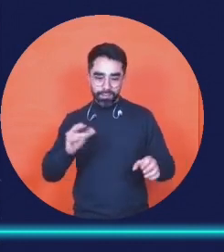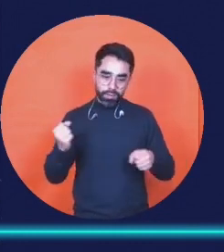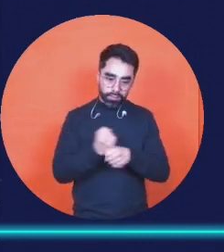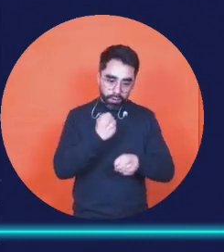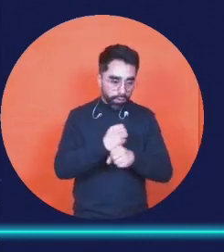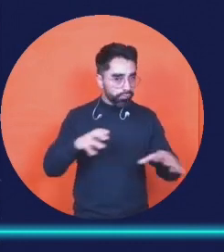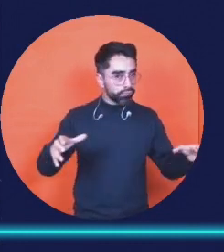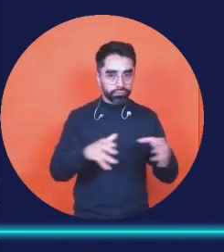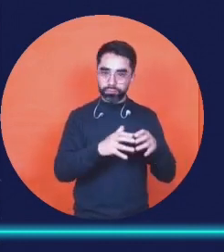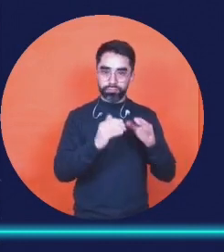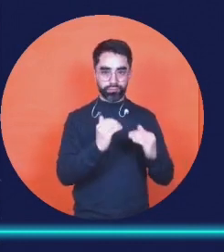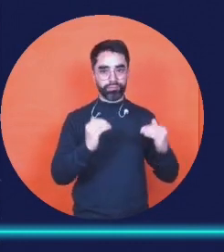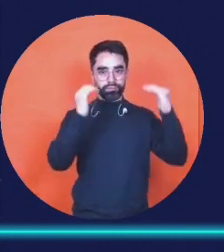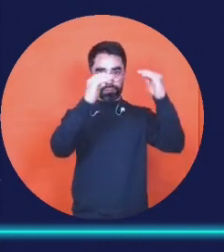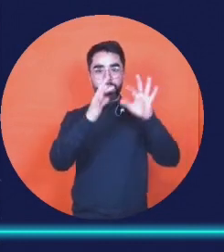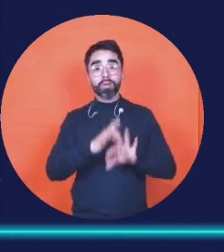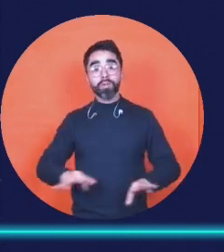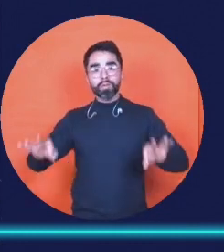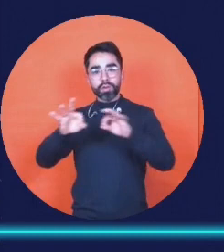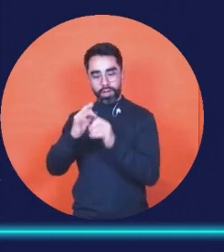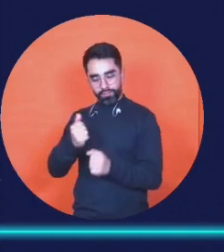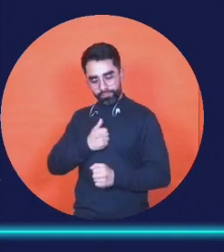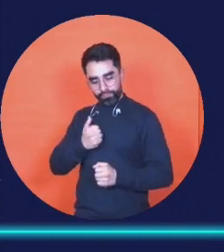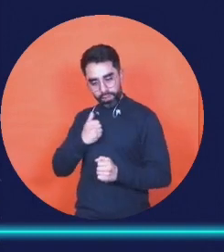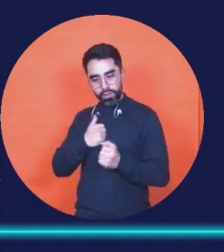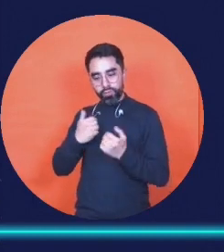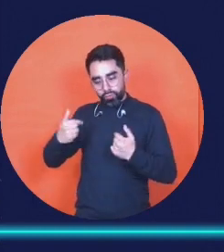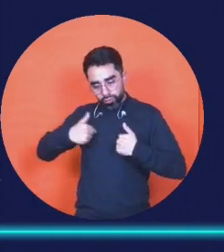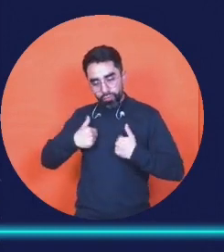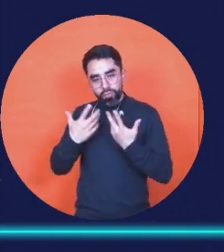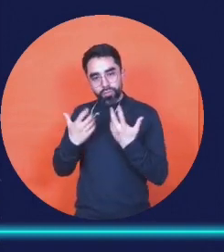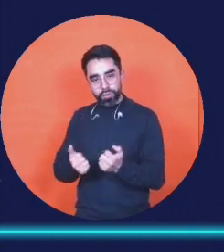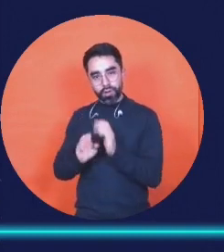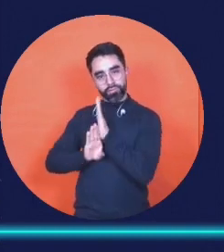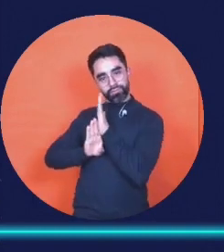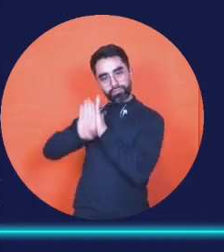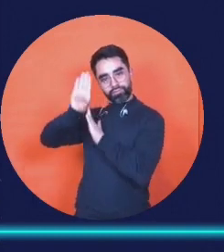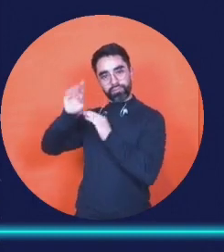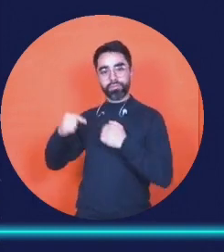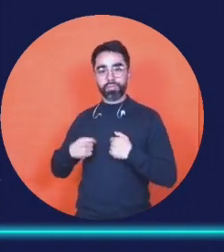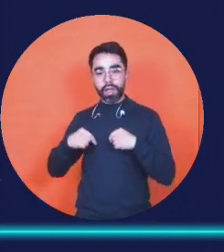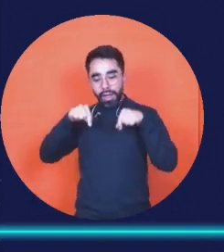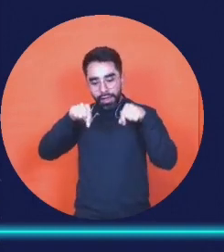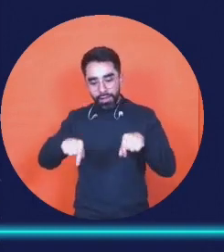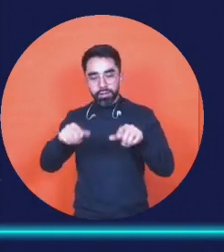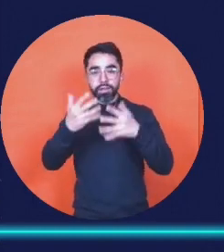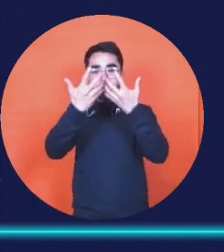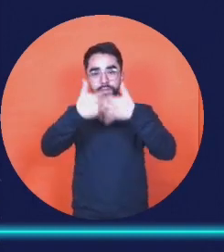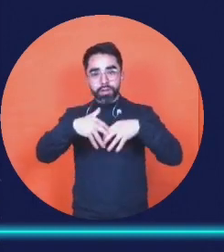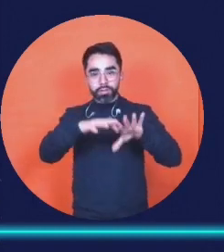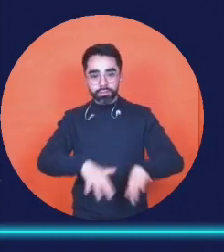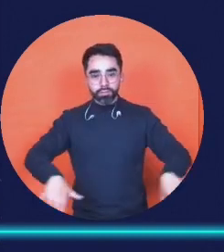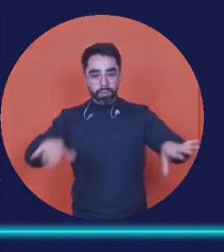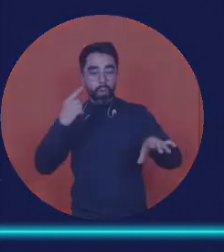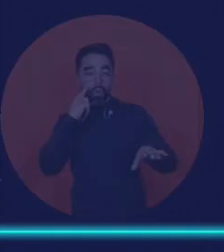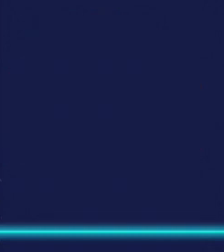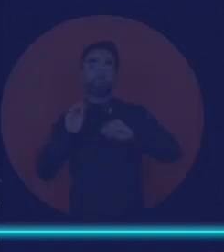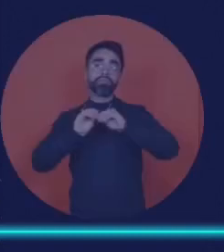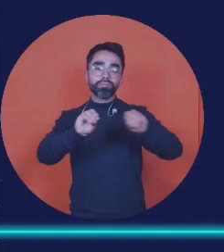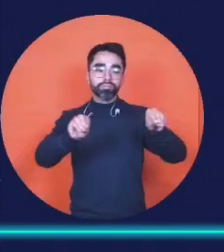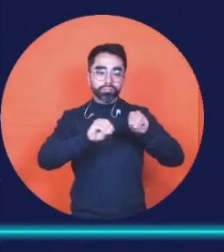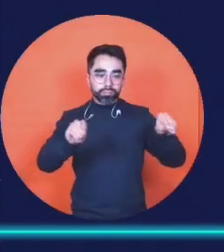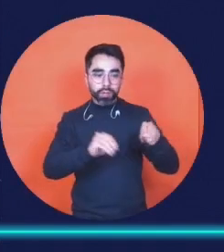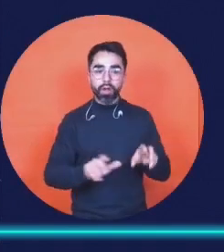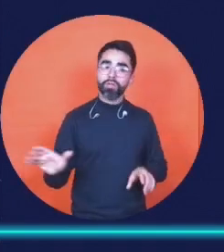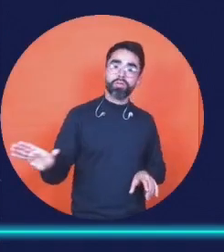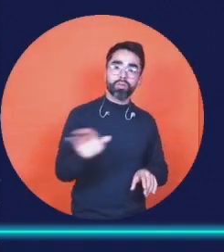la autorrealización es muy relevante para todos. Nosotros también como cultura buscamos que todos los que trabajamos juntos